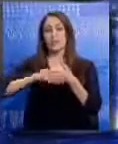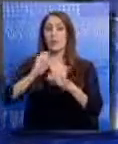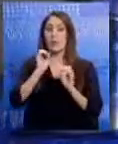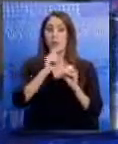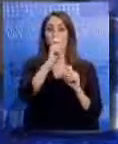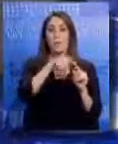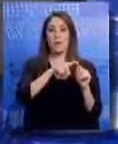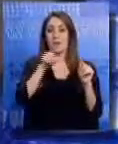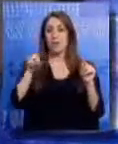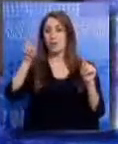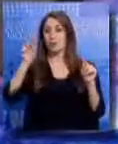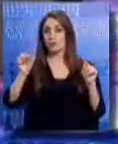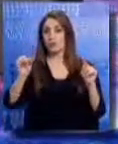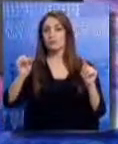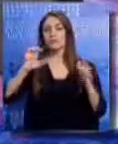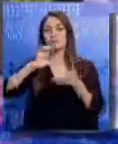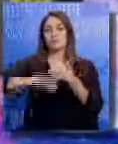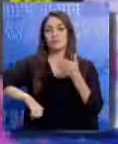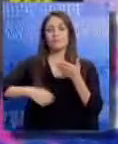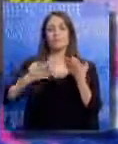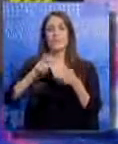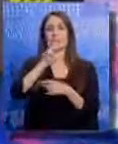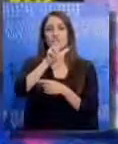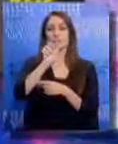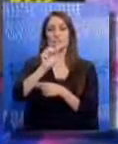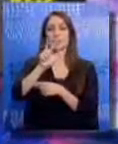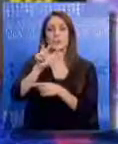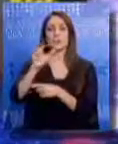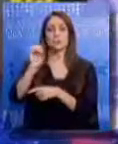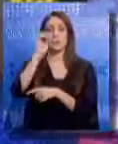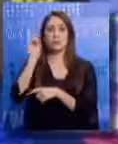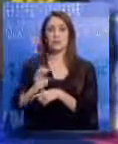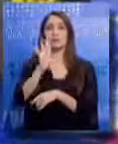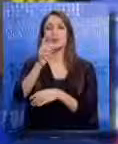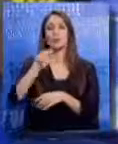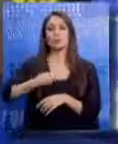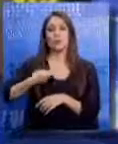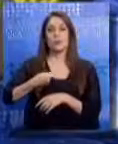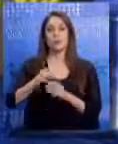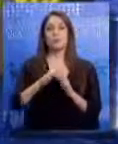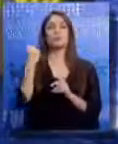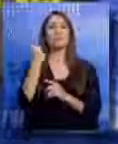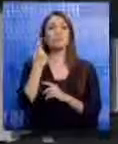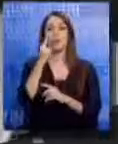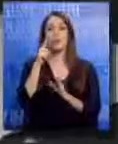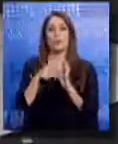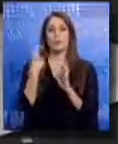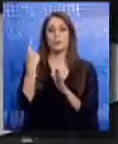entre 1.000 y 2.000 dólares colaborarán con el 3.33% de su remuneración por una sola vez.